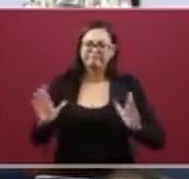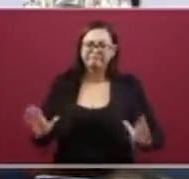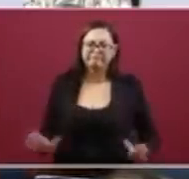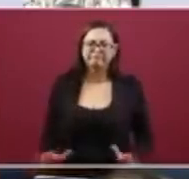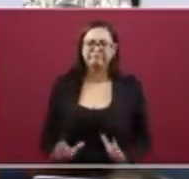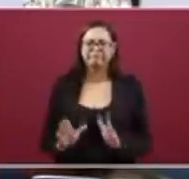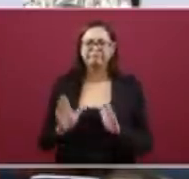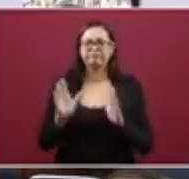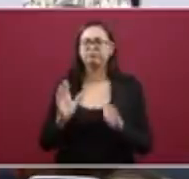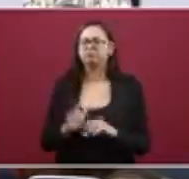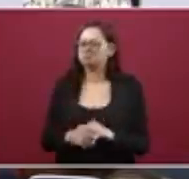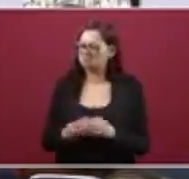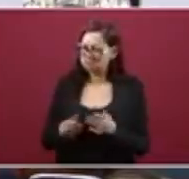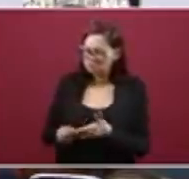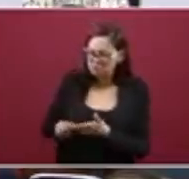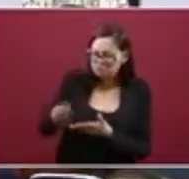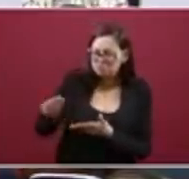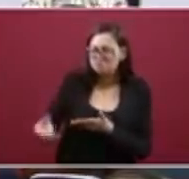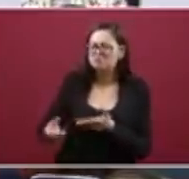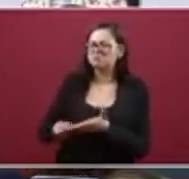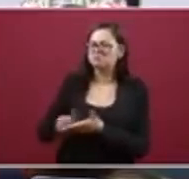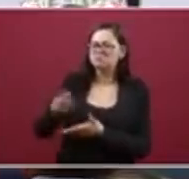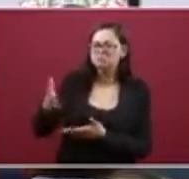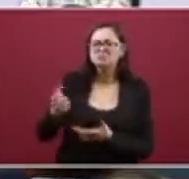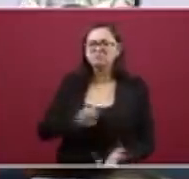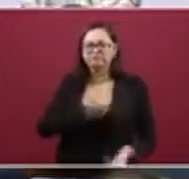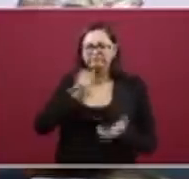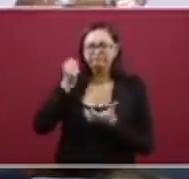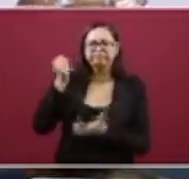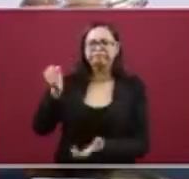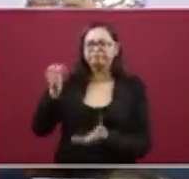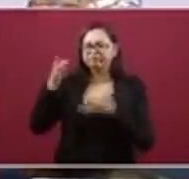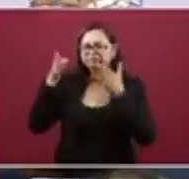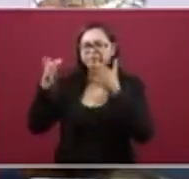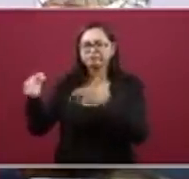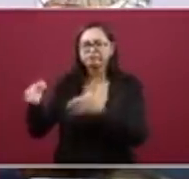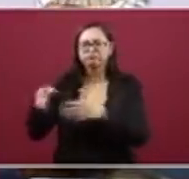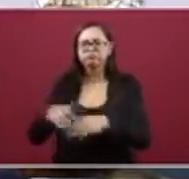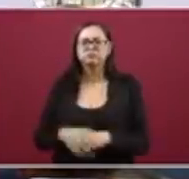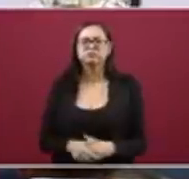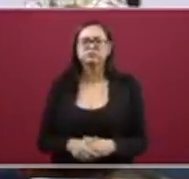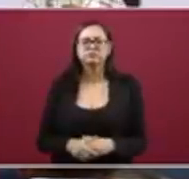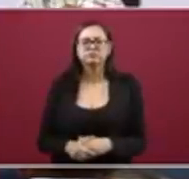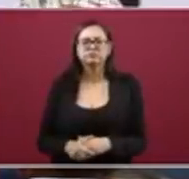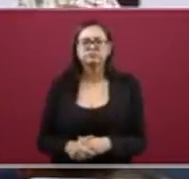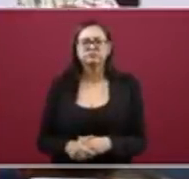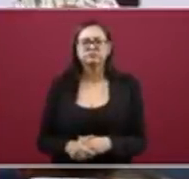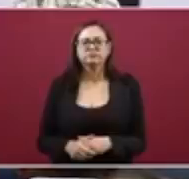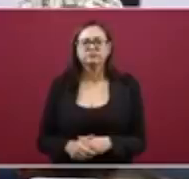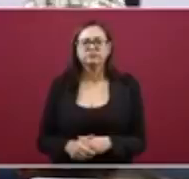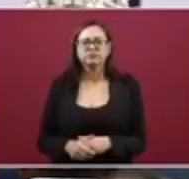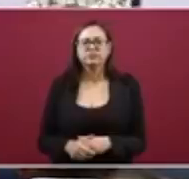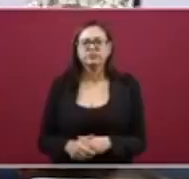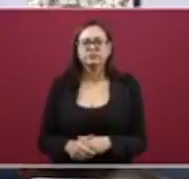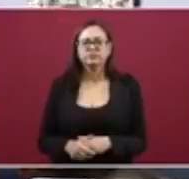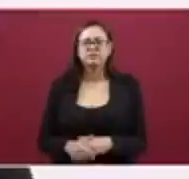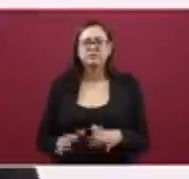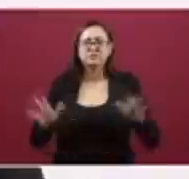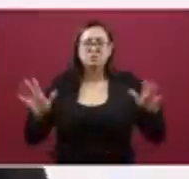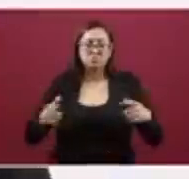que no le falte presupuesto por eso aunque nos quedemos sin camisa